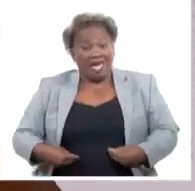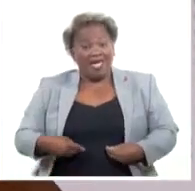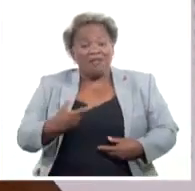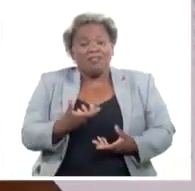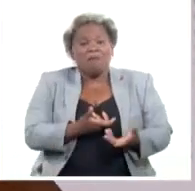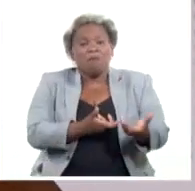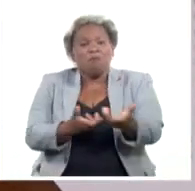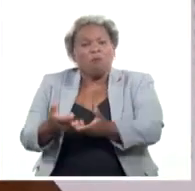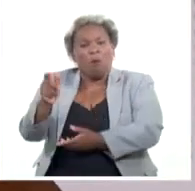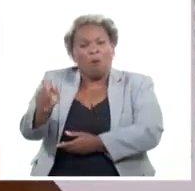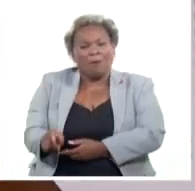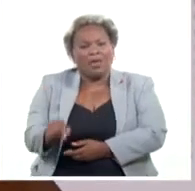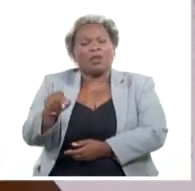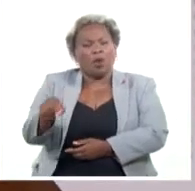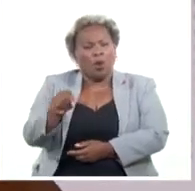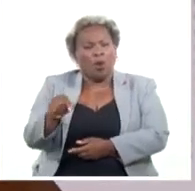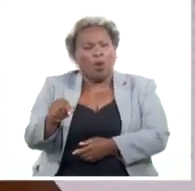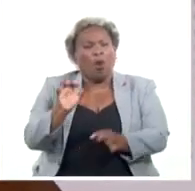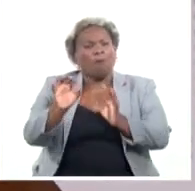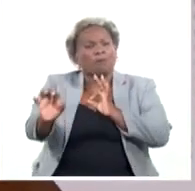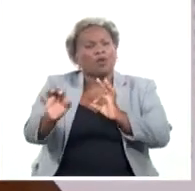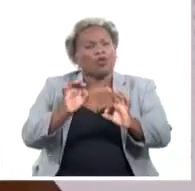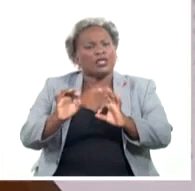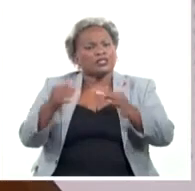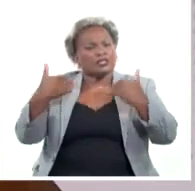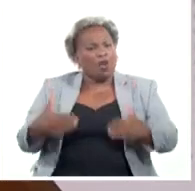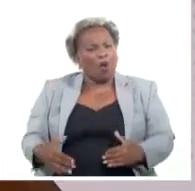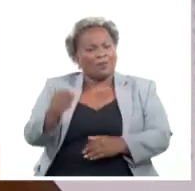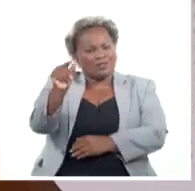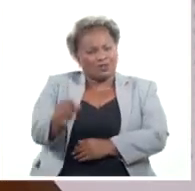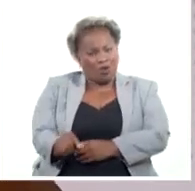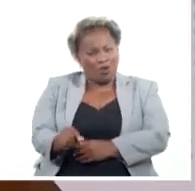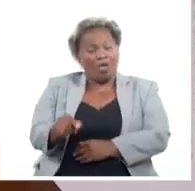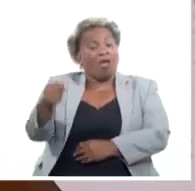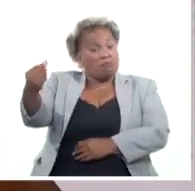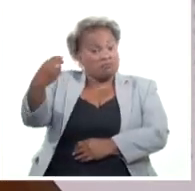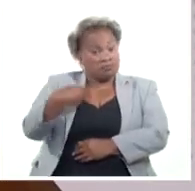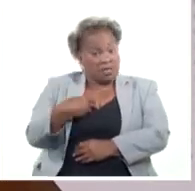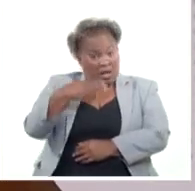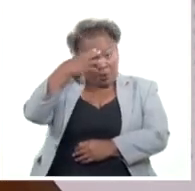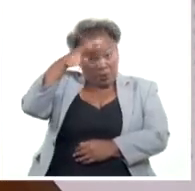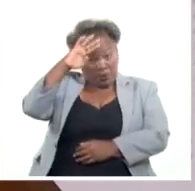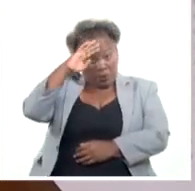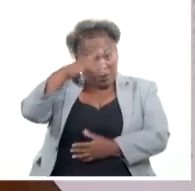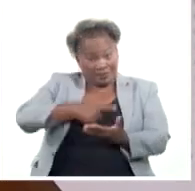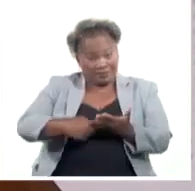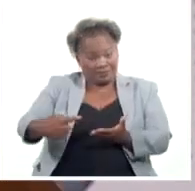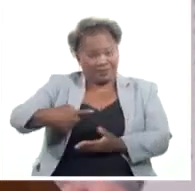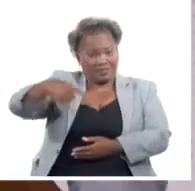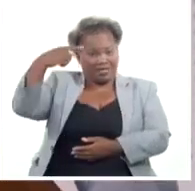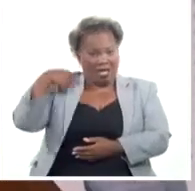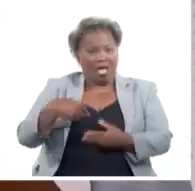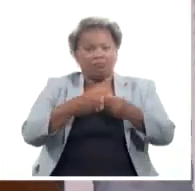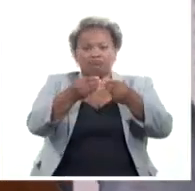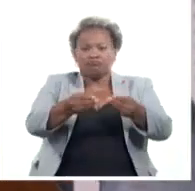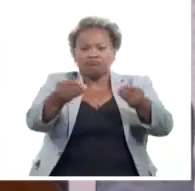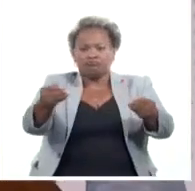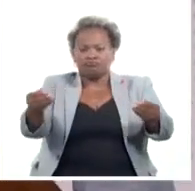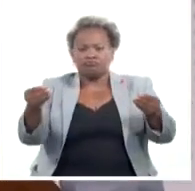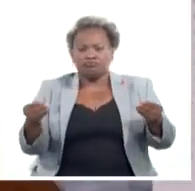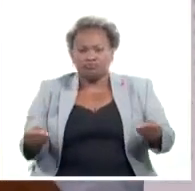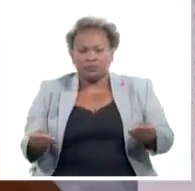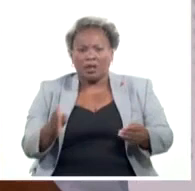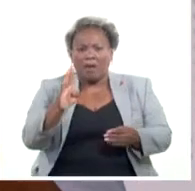el correspondiente equipamiento de protección, los que finalmente llegaron al país la semana pasada y se están distribuyendo entre